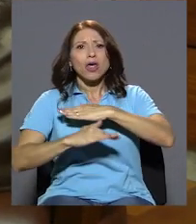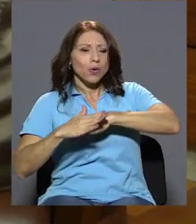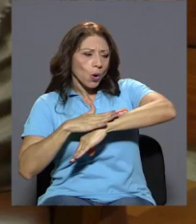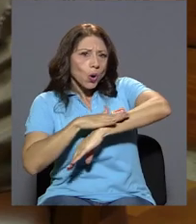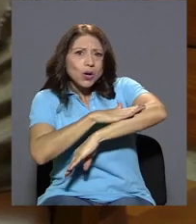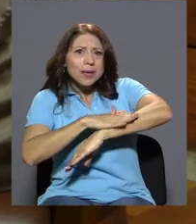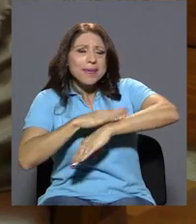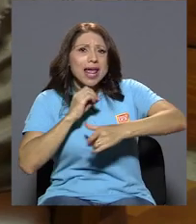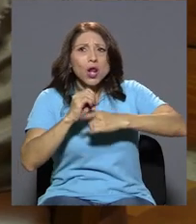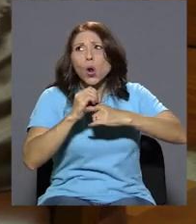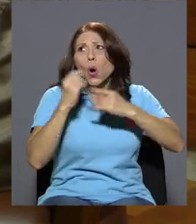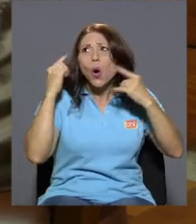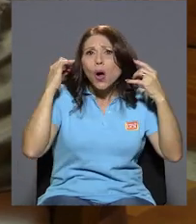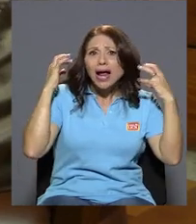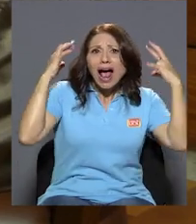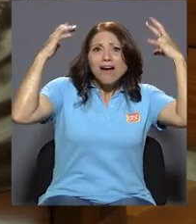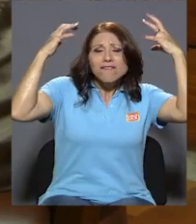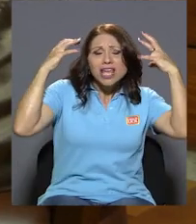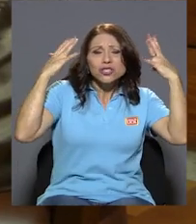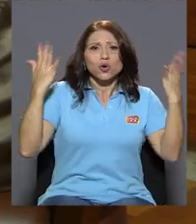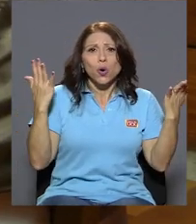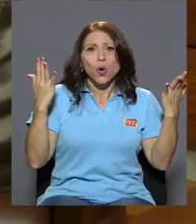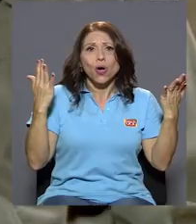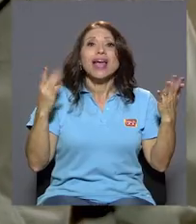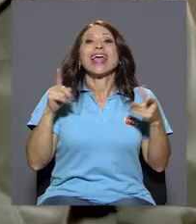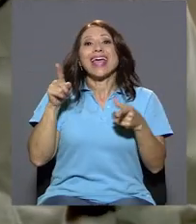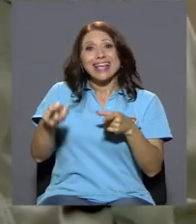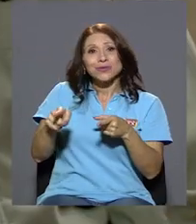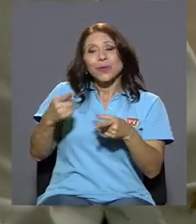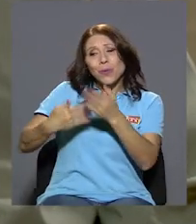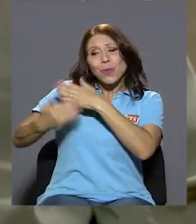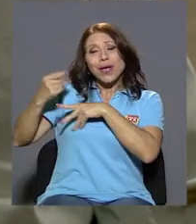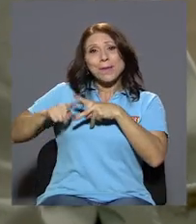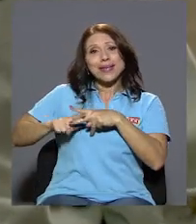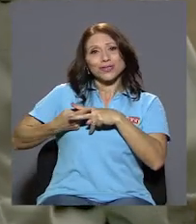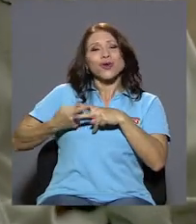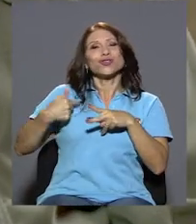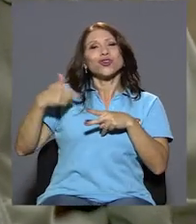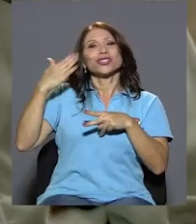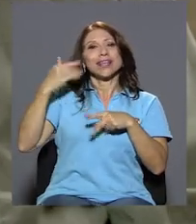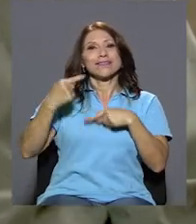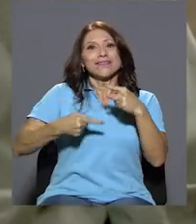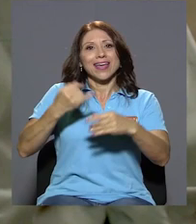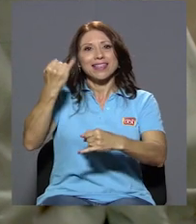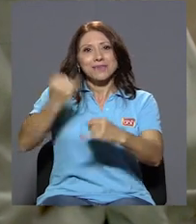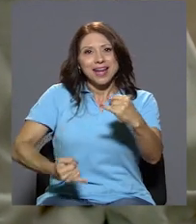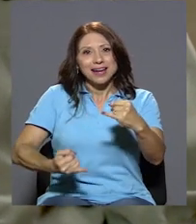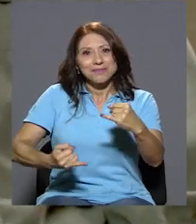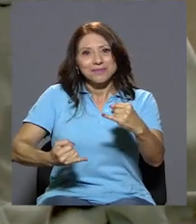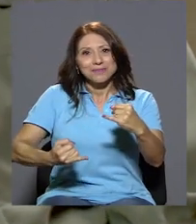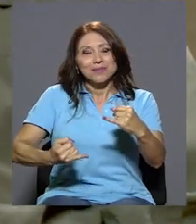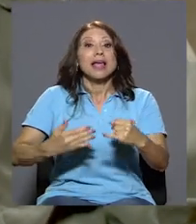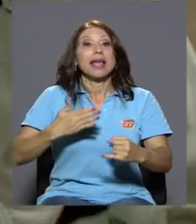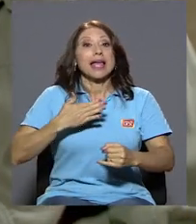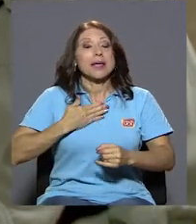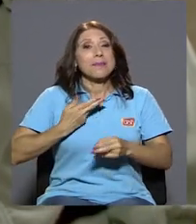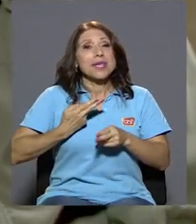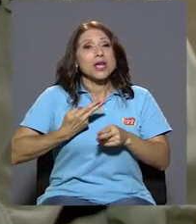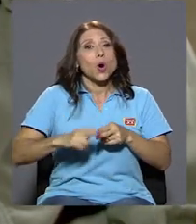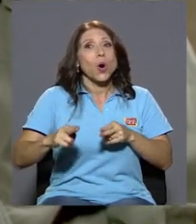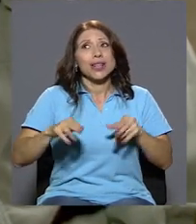cabello etcétera no entonces cómo empezó yo sé que va a terminar porque lo que observamos me corta